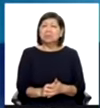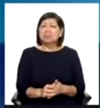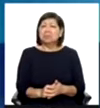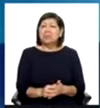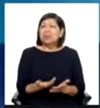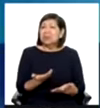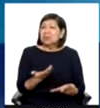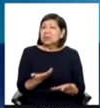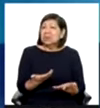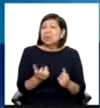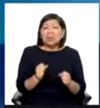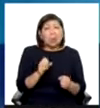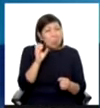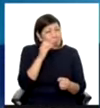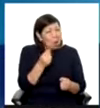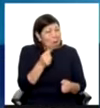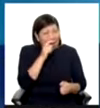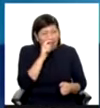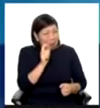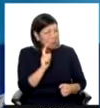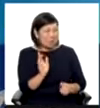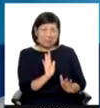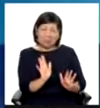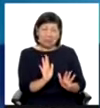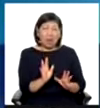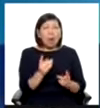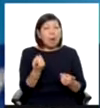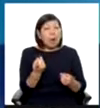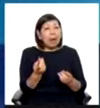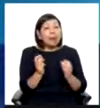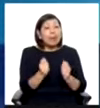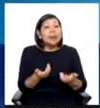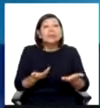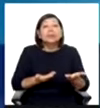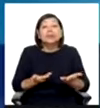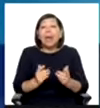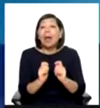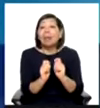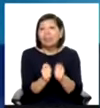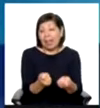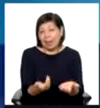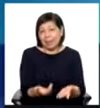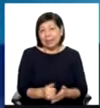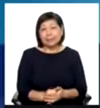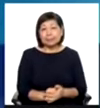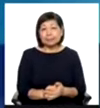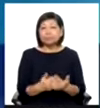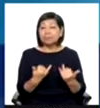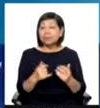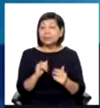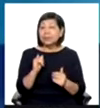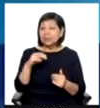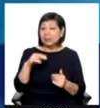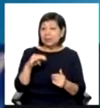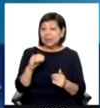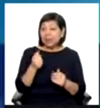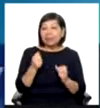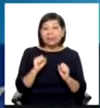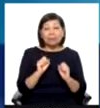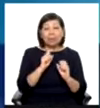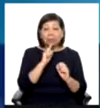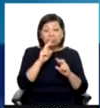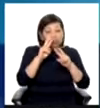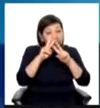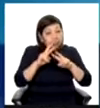una institución que no buscamos un lucro, somos una institución de servicio. Por eso es que el INIA siempre se aboca